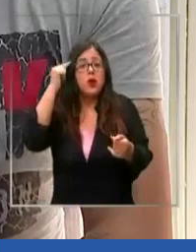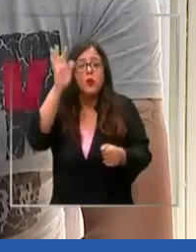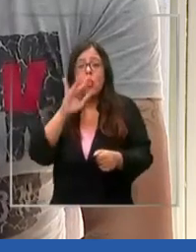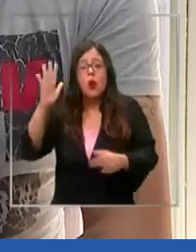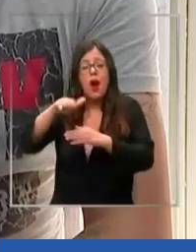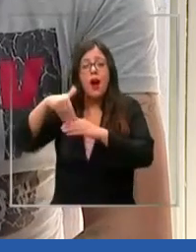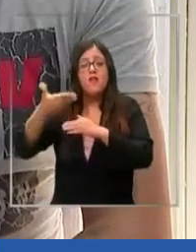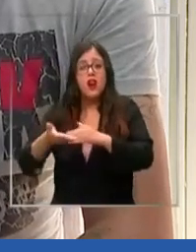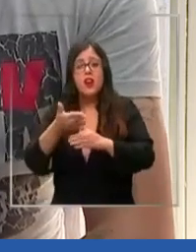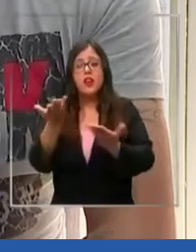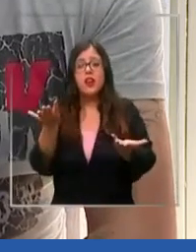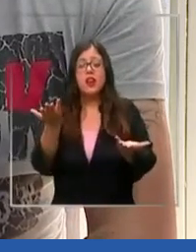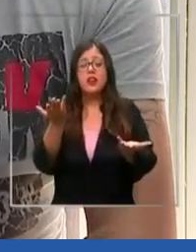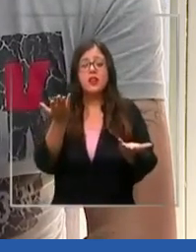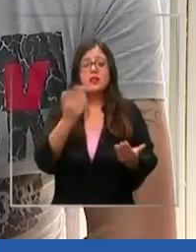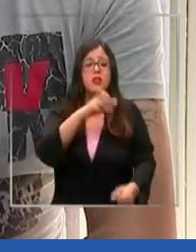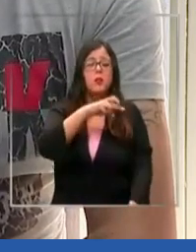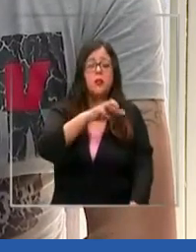afuera con los papás,